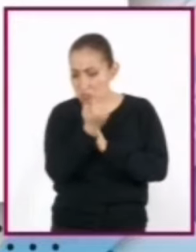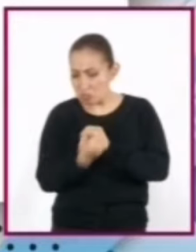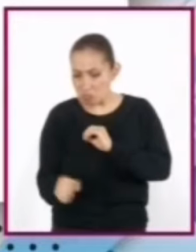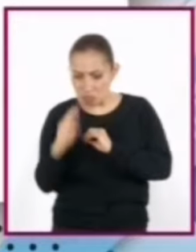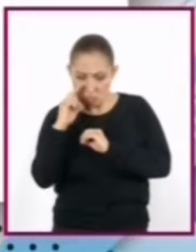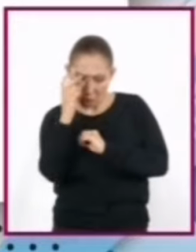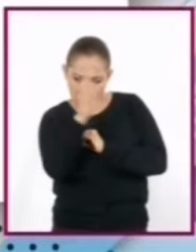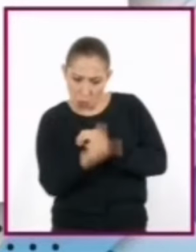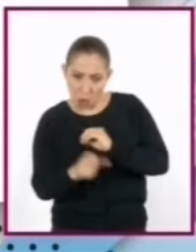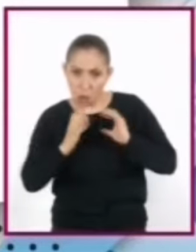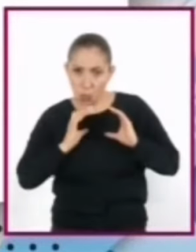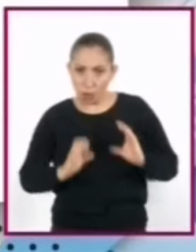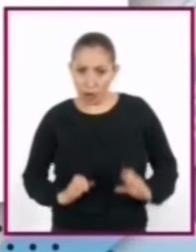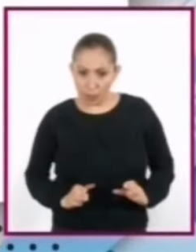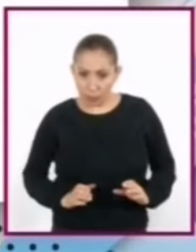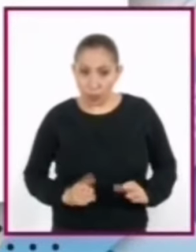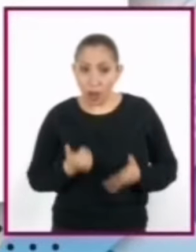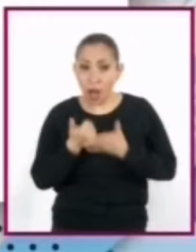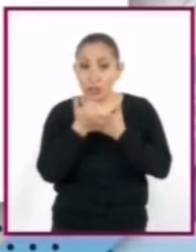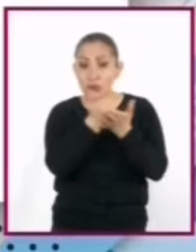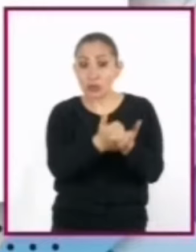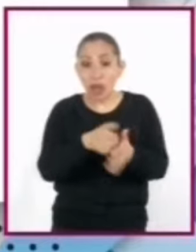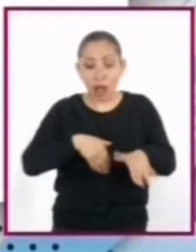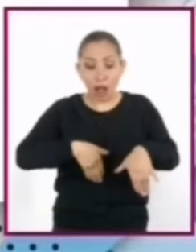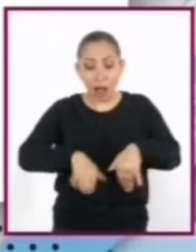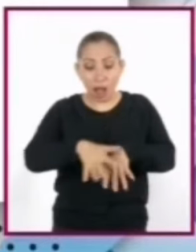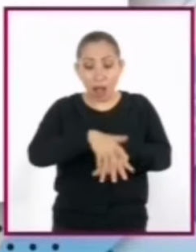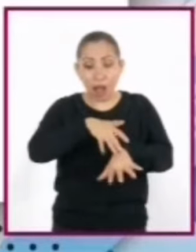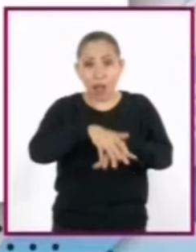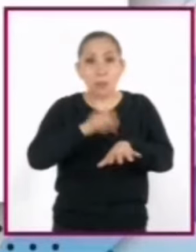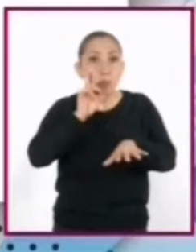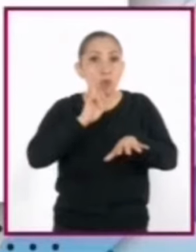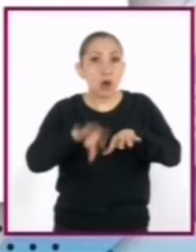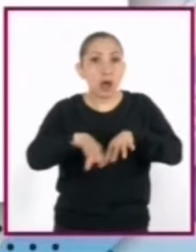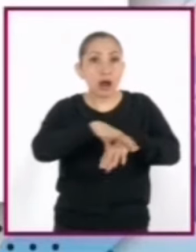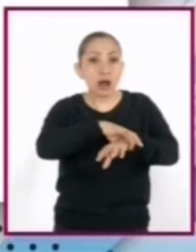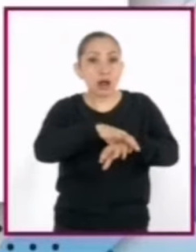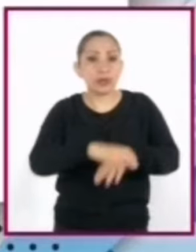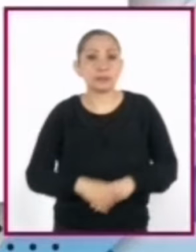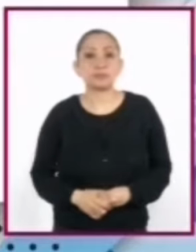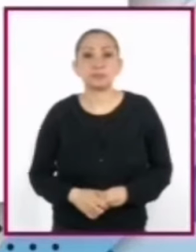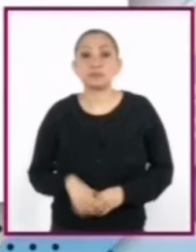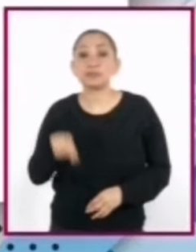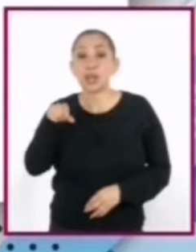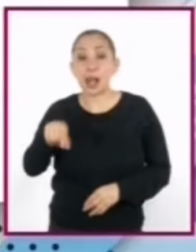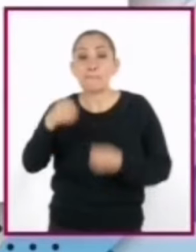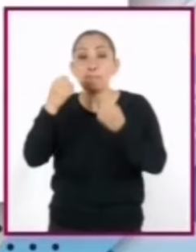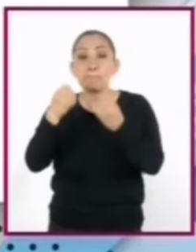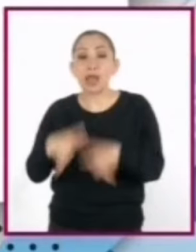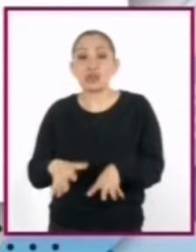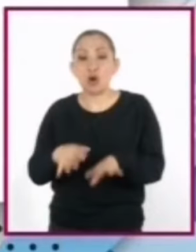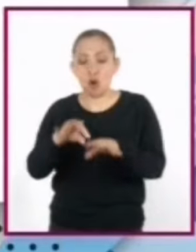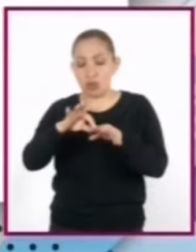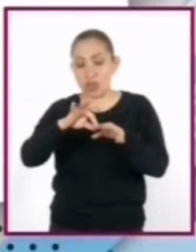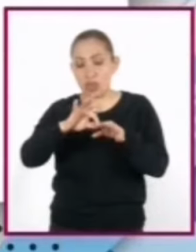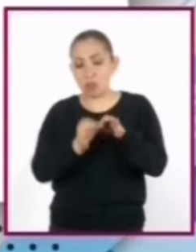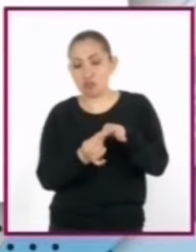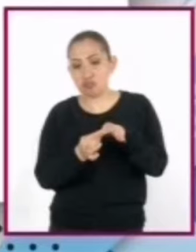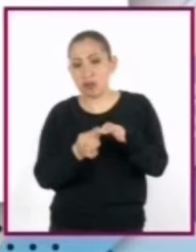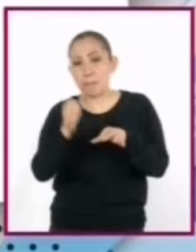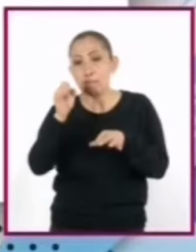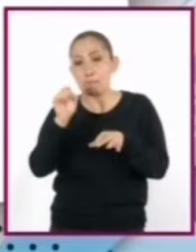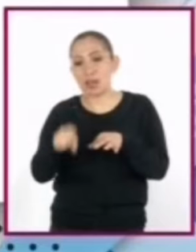en fisionomía humana ayudaba a caminar a su propietaria, que había perdido un dedo